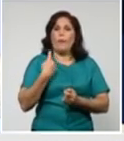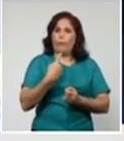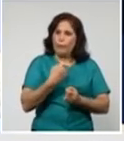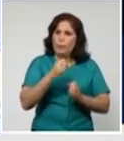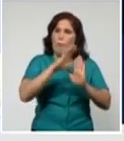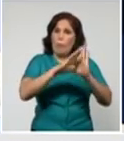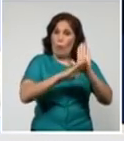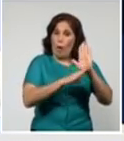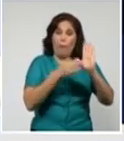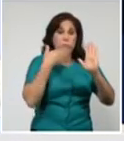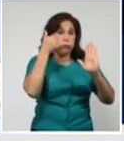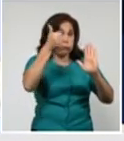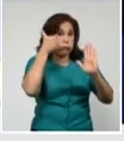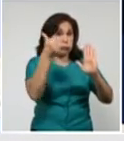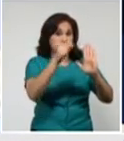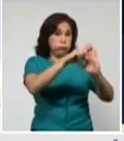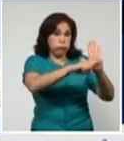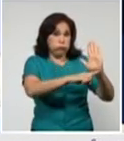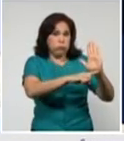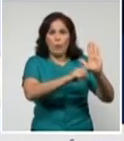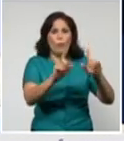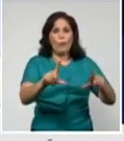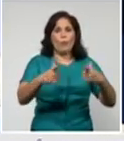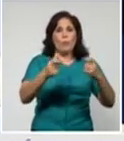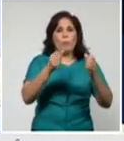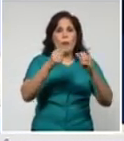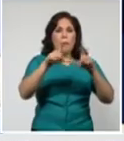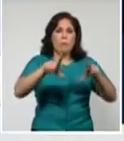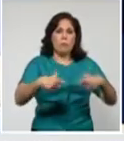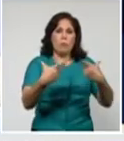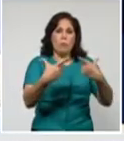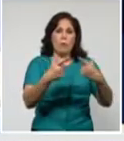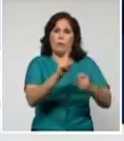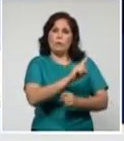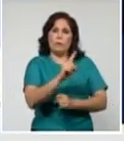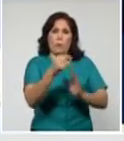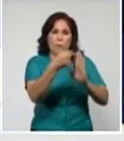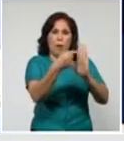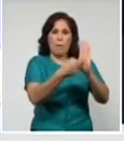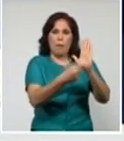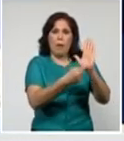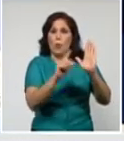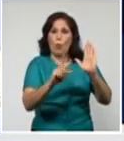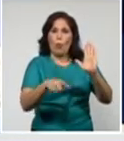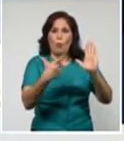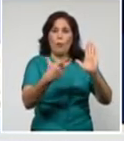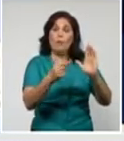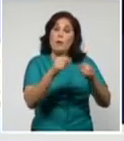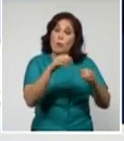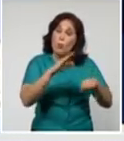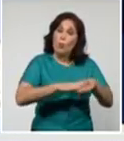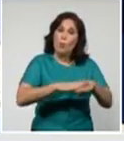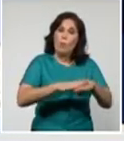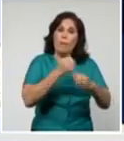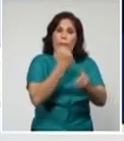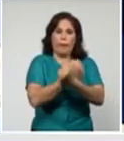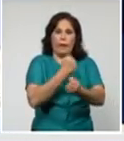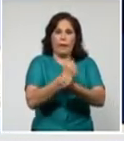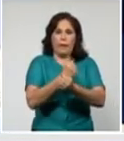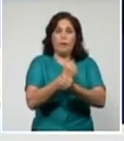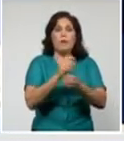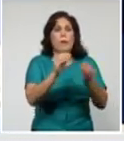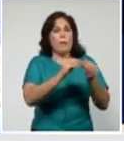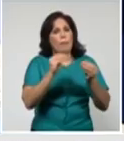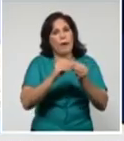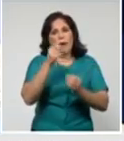programa, pues no se cumplen un grupo de aspectos, teniendo en cuenta los riesgos de esta enfermedad, su alta